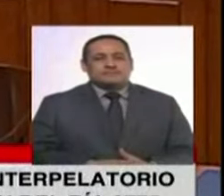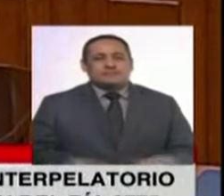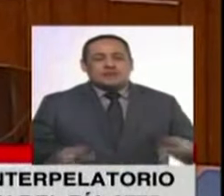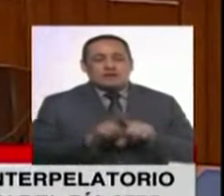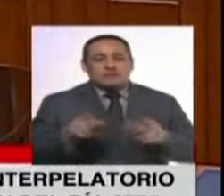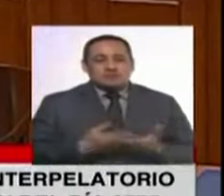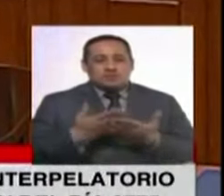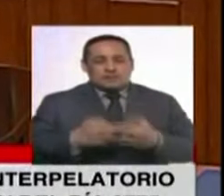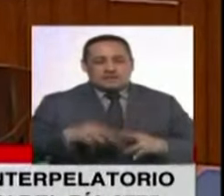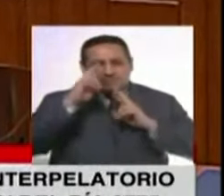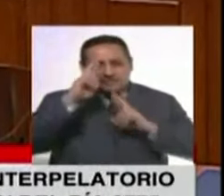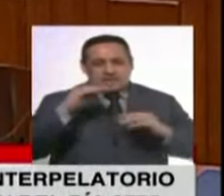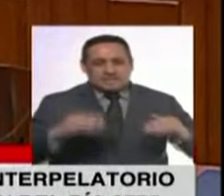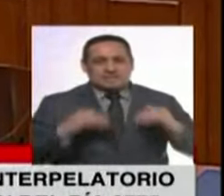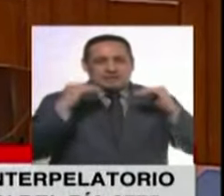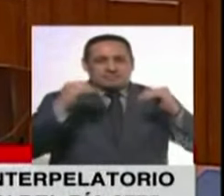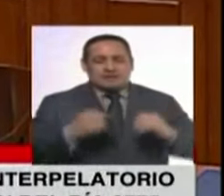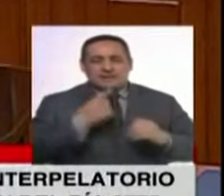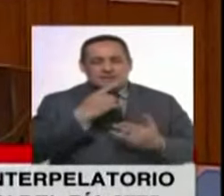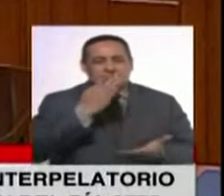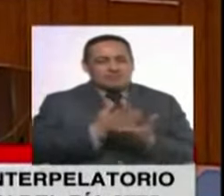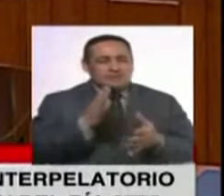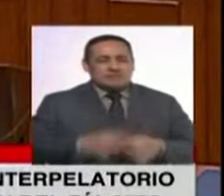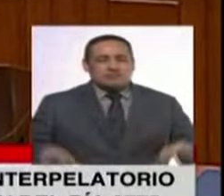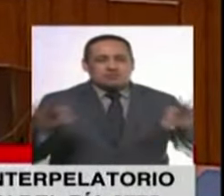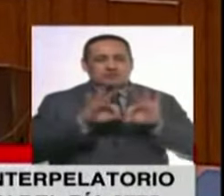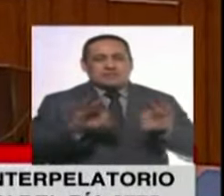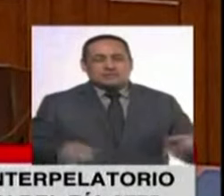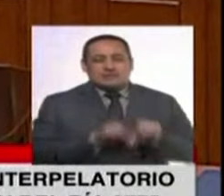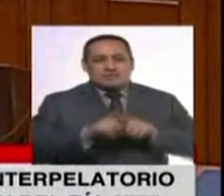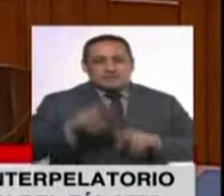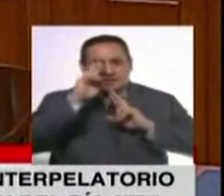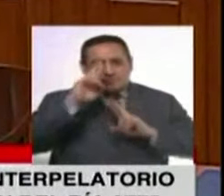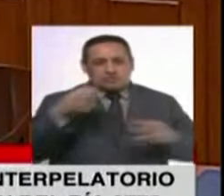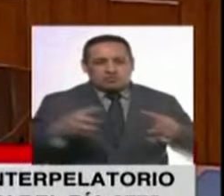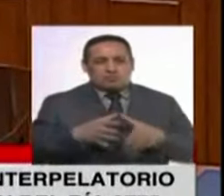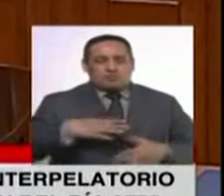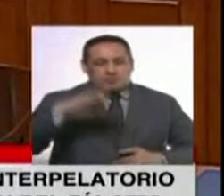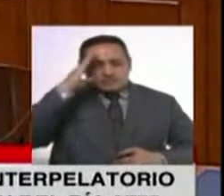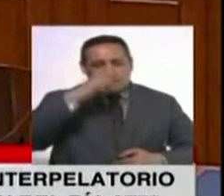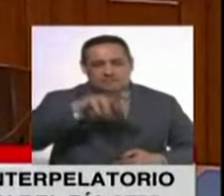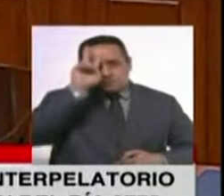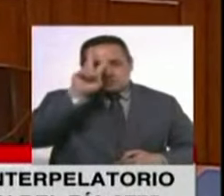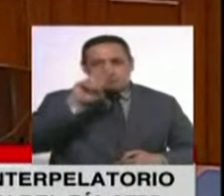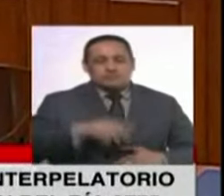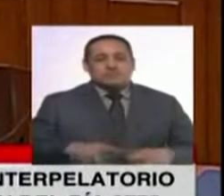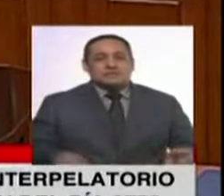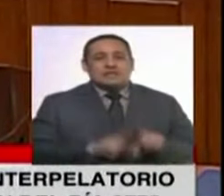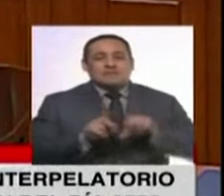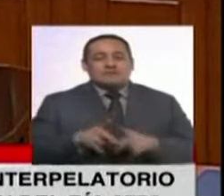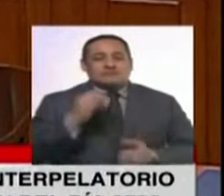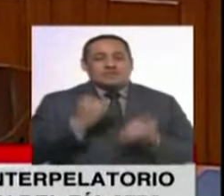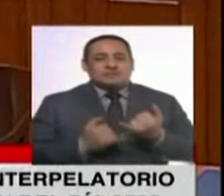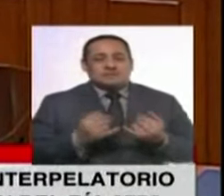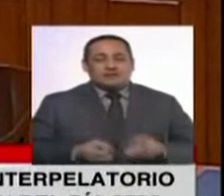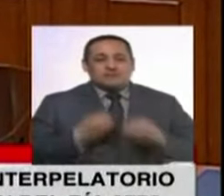respetar el escalón Es parte fundamental el respeto a nuestra Policía Nacional finalmente